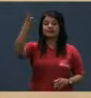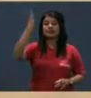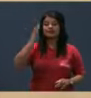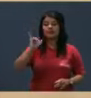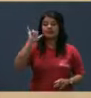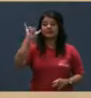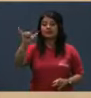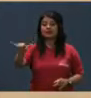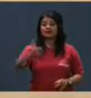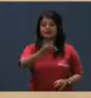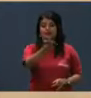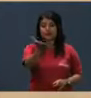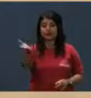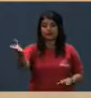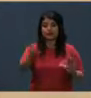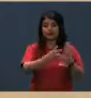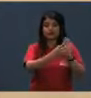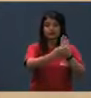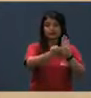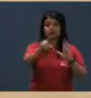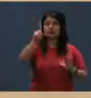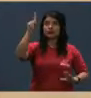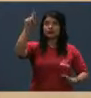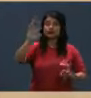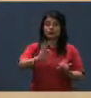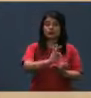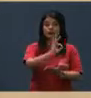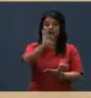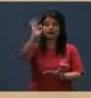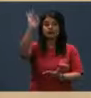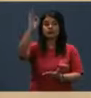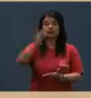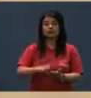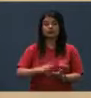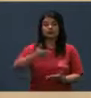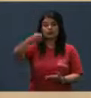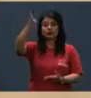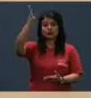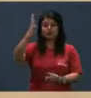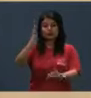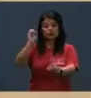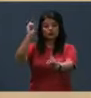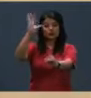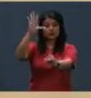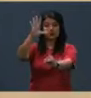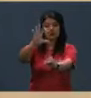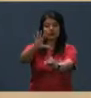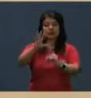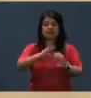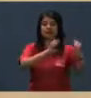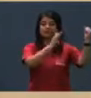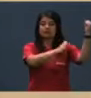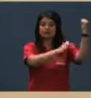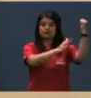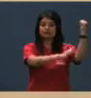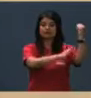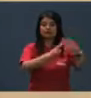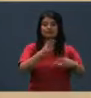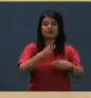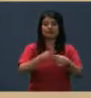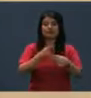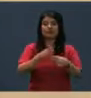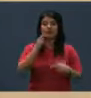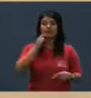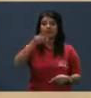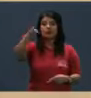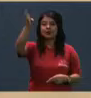Señor esté con ustedes. Y la bendición de Dios Todopoderoso,